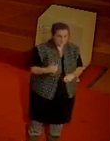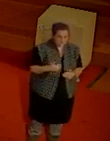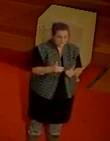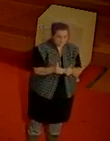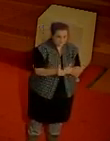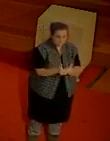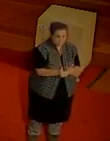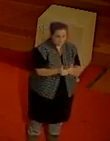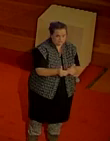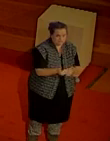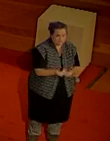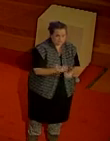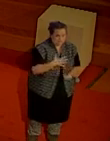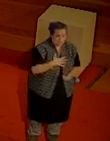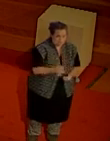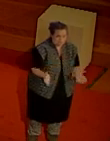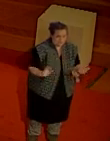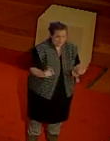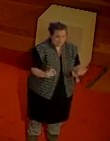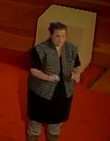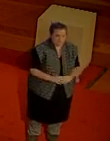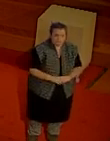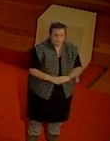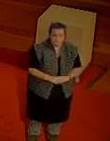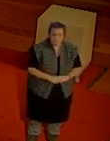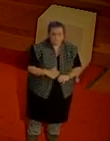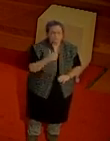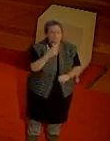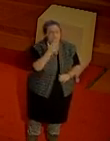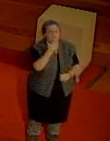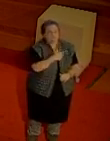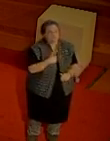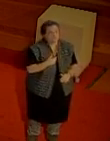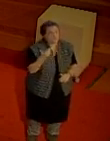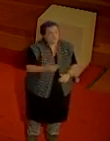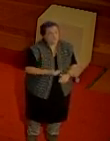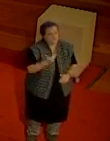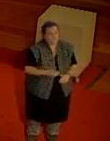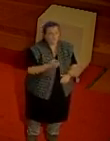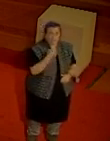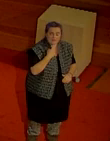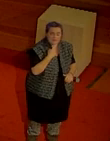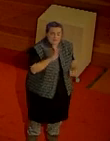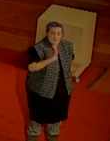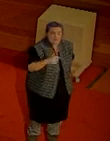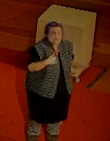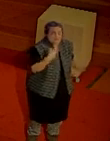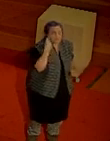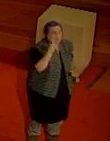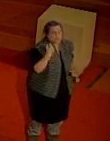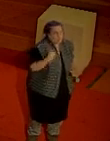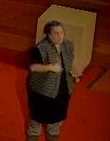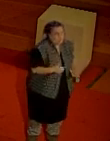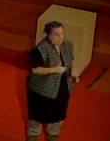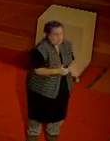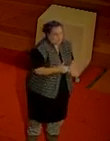esquina de que algo así pueda ocurrir Bueno si le damos mucha import a eso y esos titulares los tomamos ya como hechos lo que no son